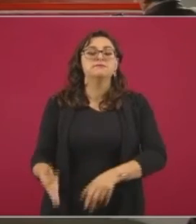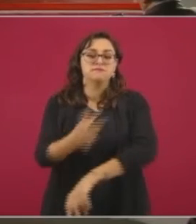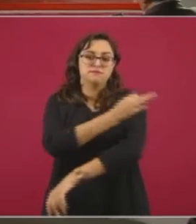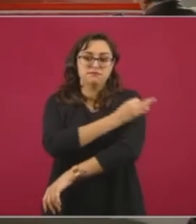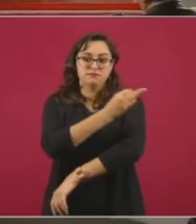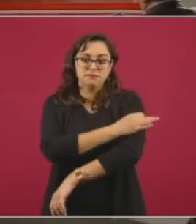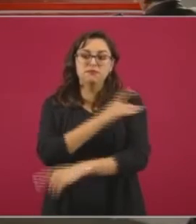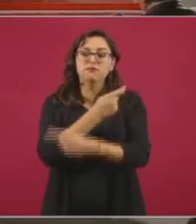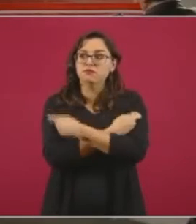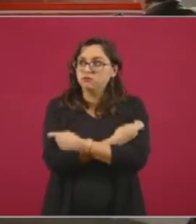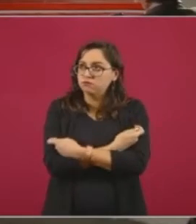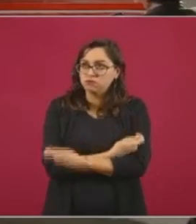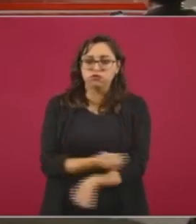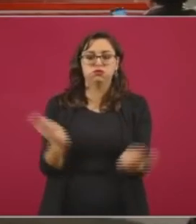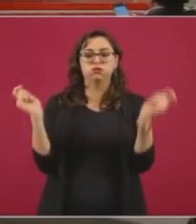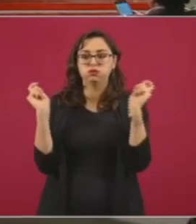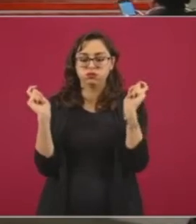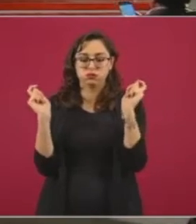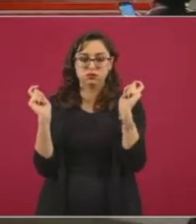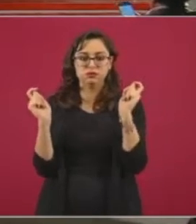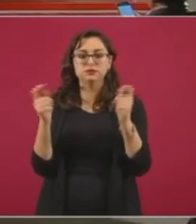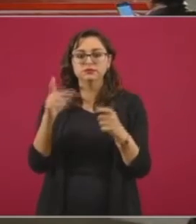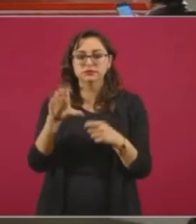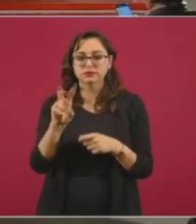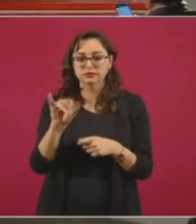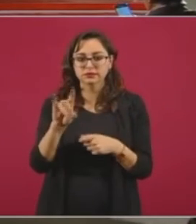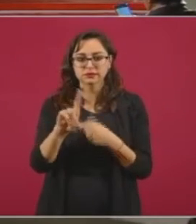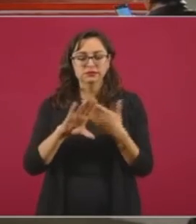distribución y administración de las vacunas contra COVID.